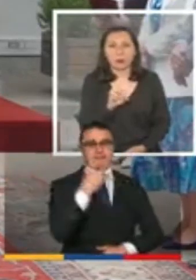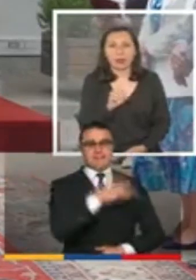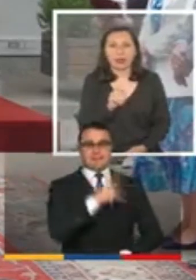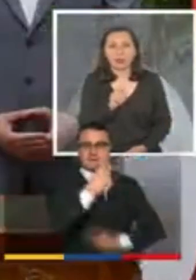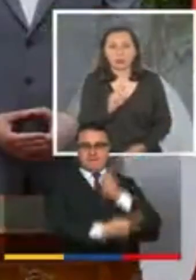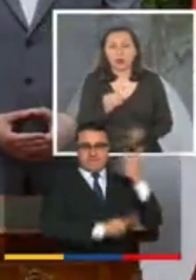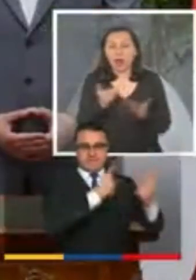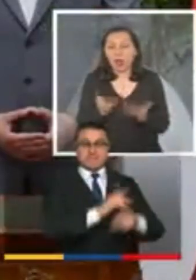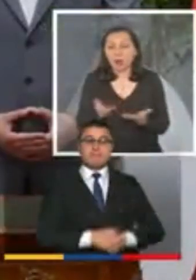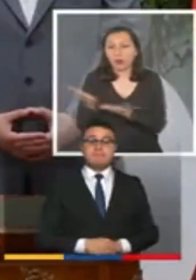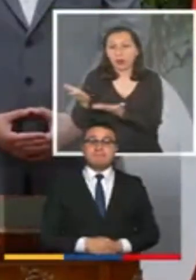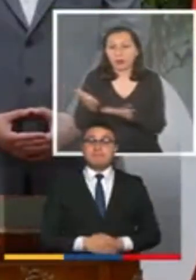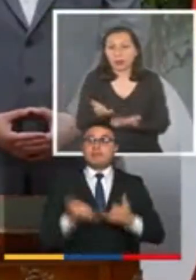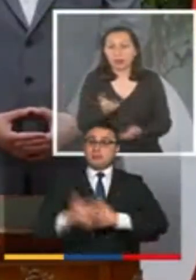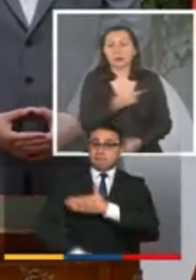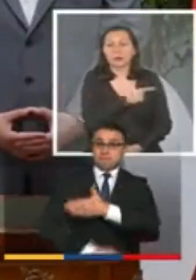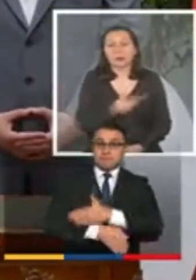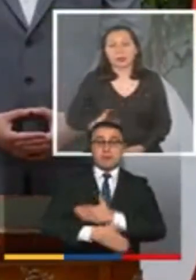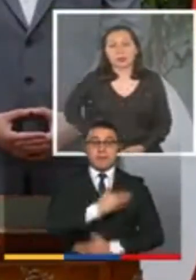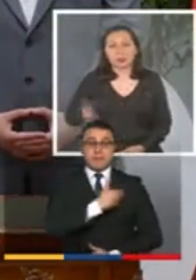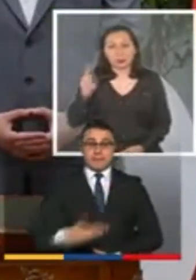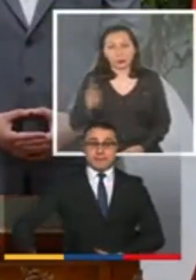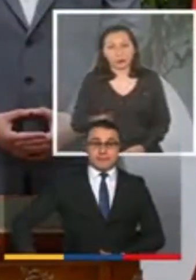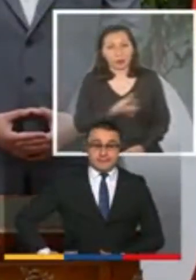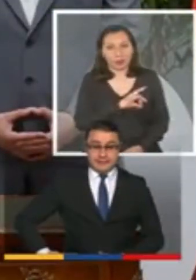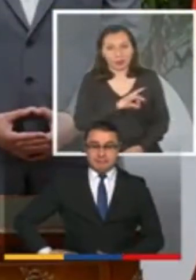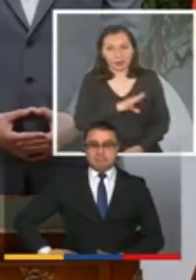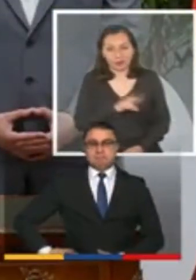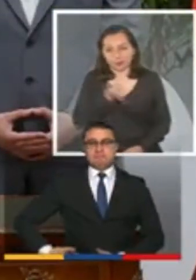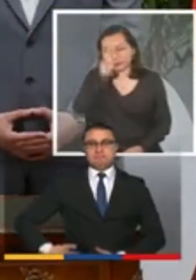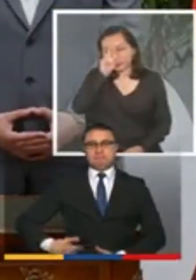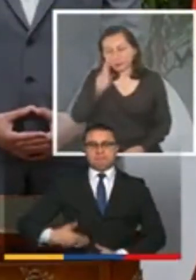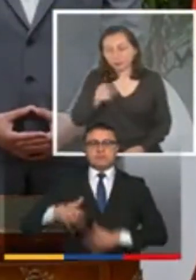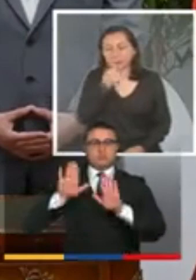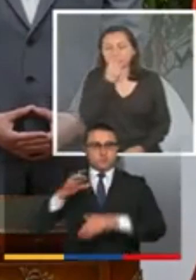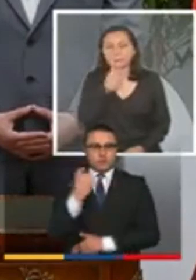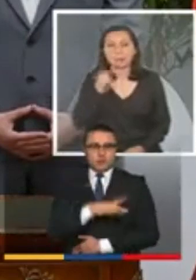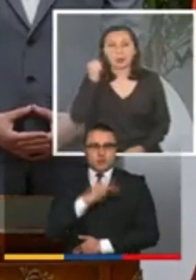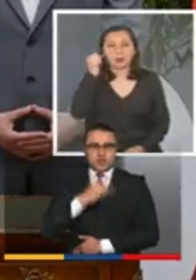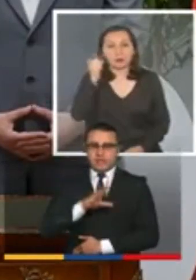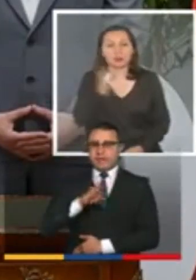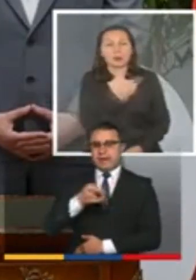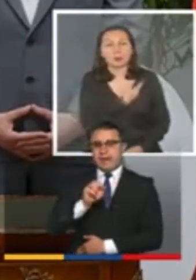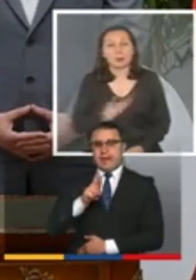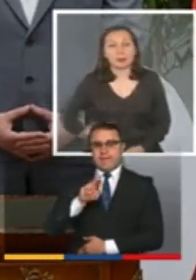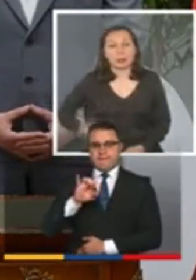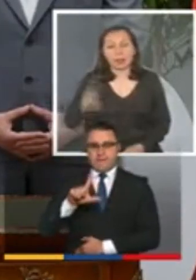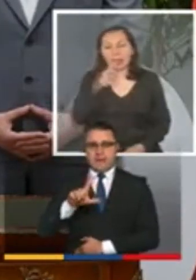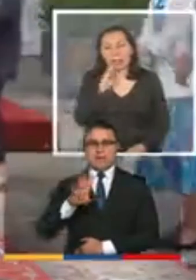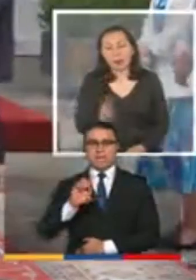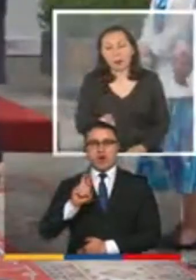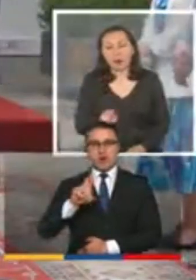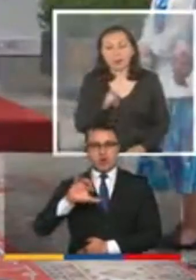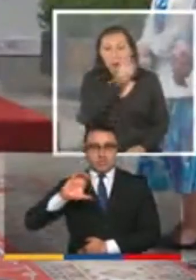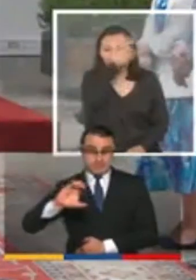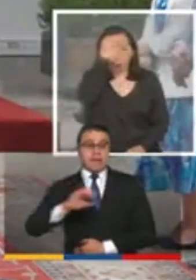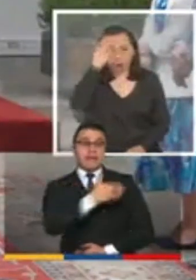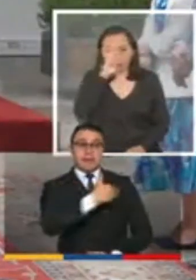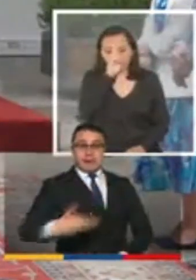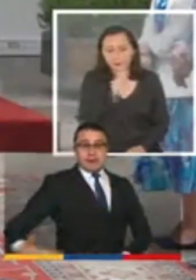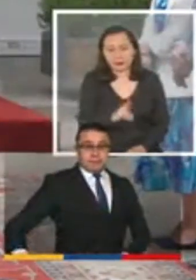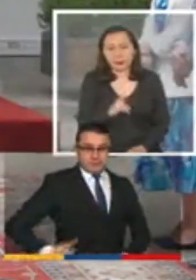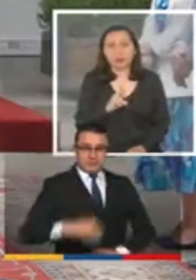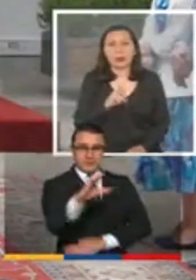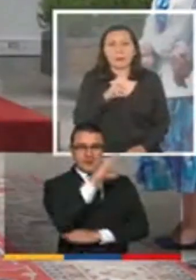A continuación, invitamos al Presidente de la República de Chile, Su Excelencia Gabriel Boric, y al Presidente de la República de Colombia, Excelentísimo